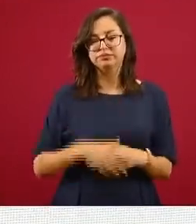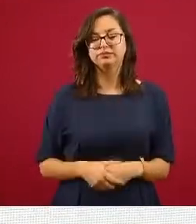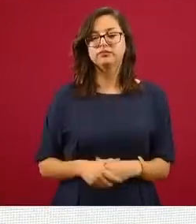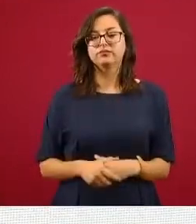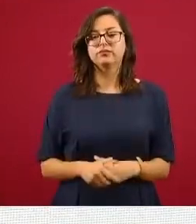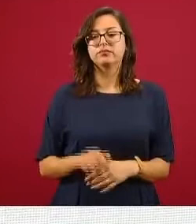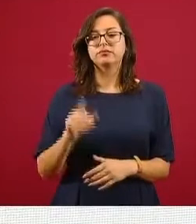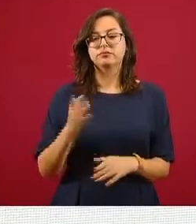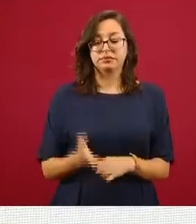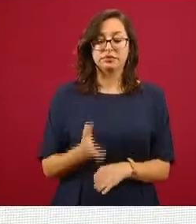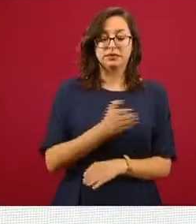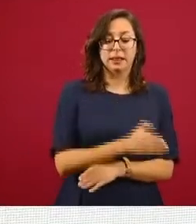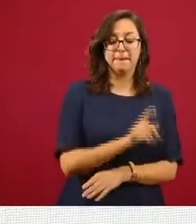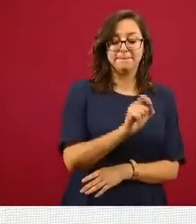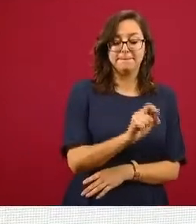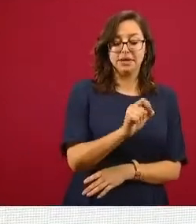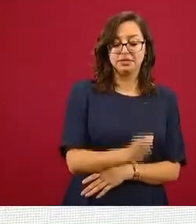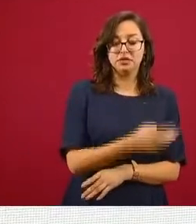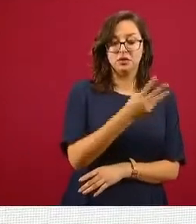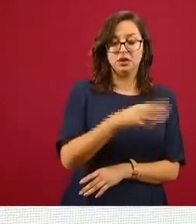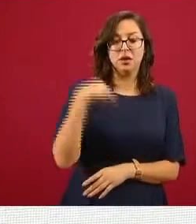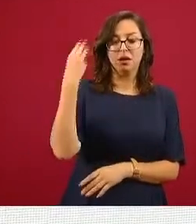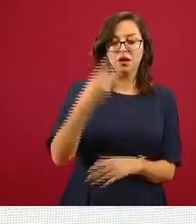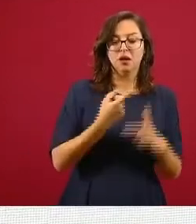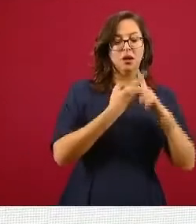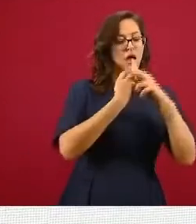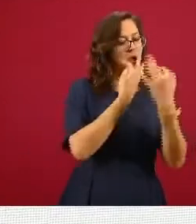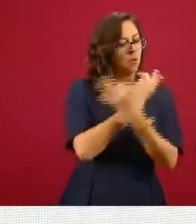El 24 de marzo declaramos la fase 2,